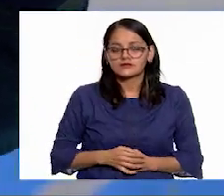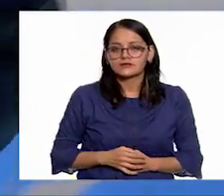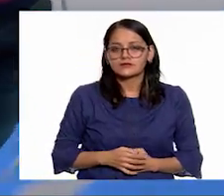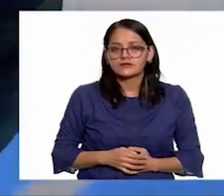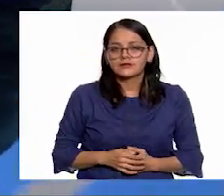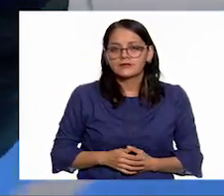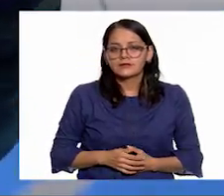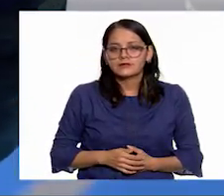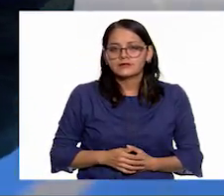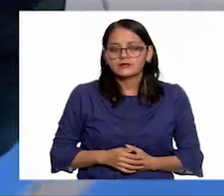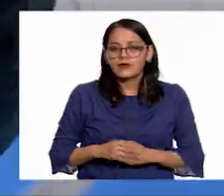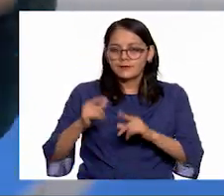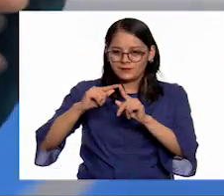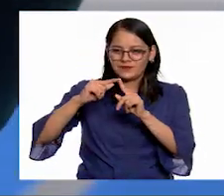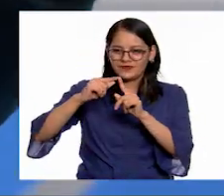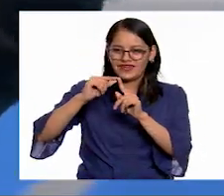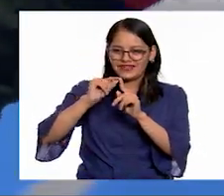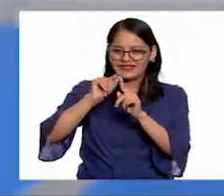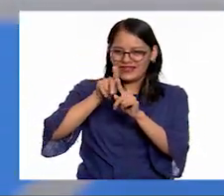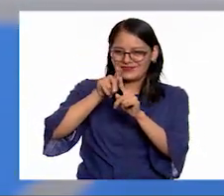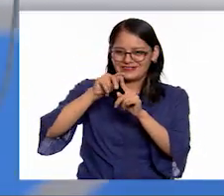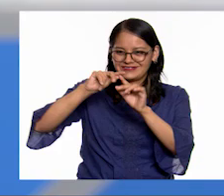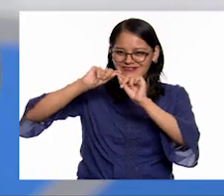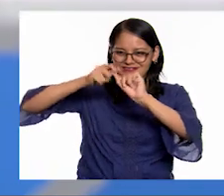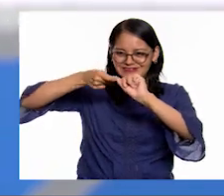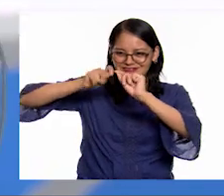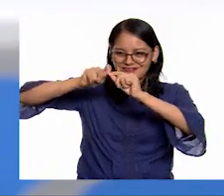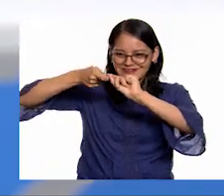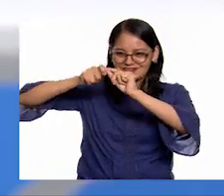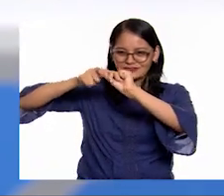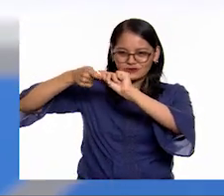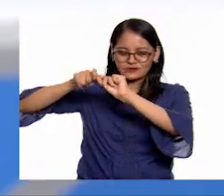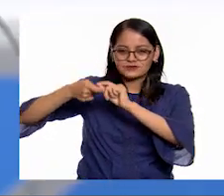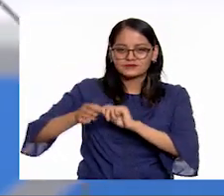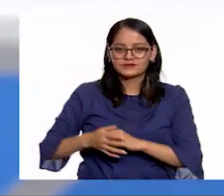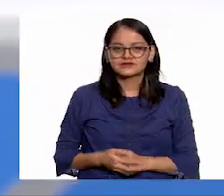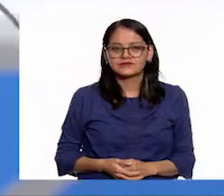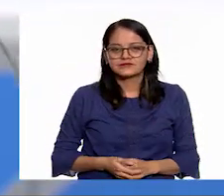como enredando de esta manera los cables.